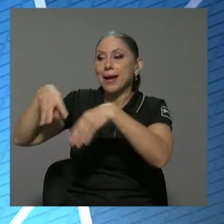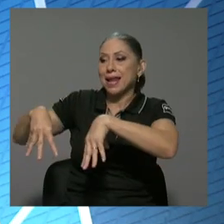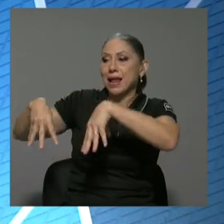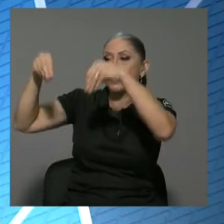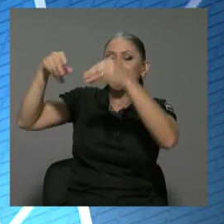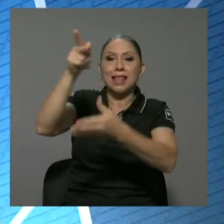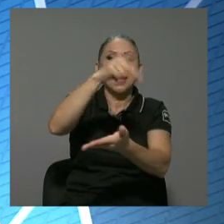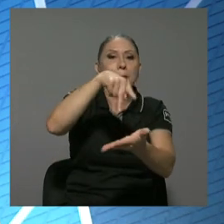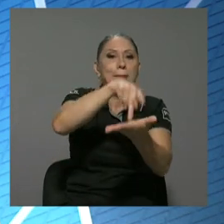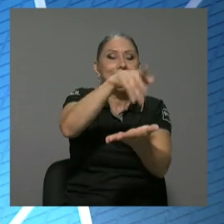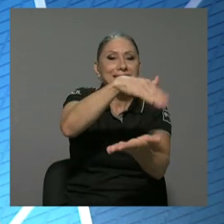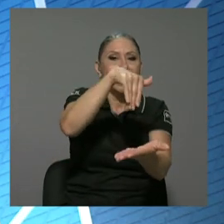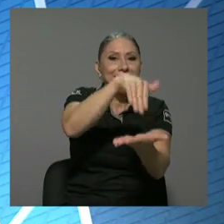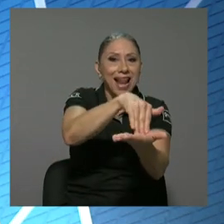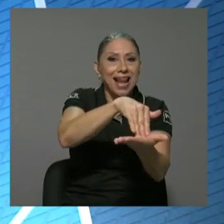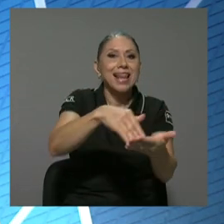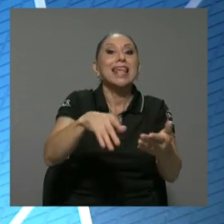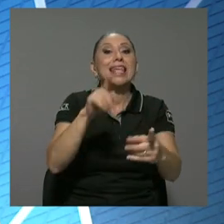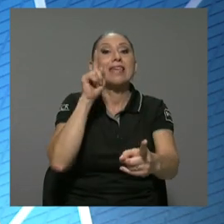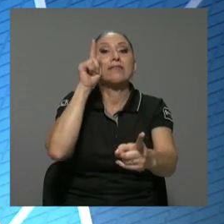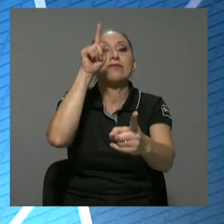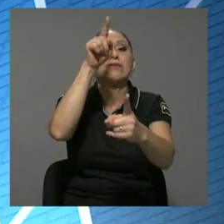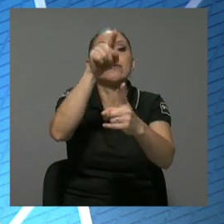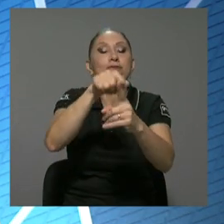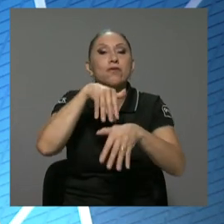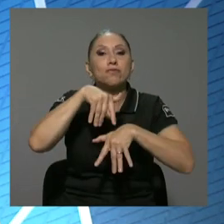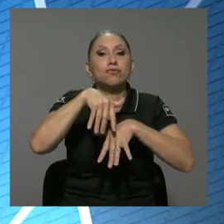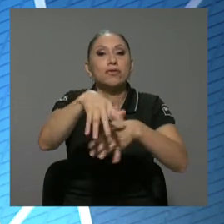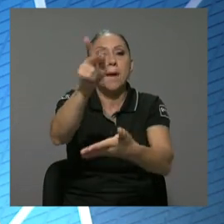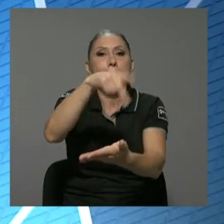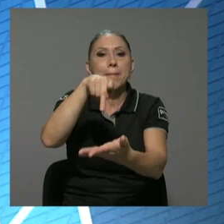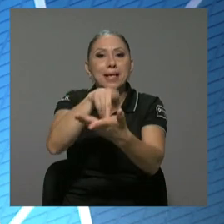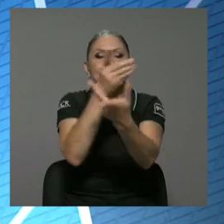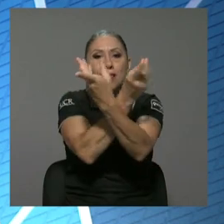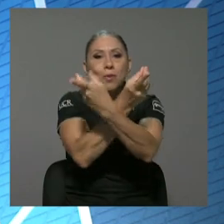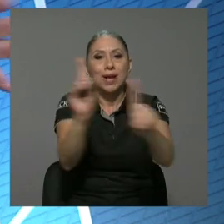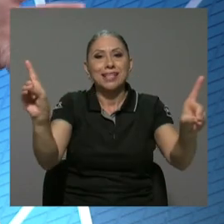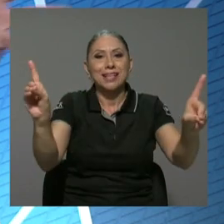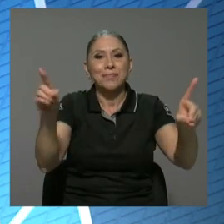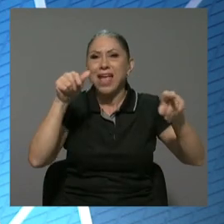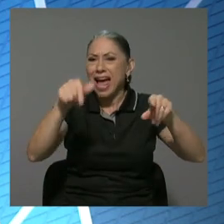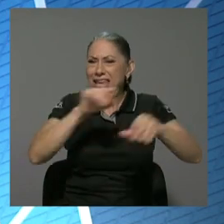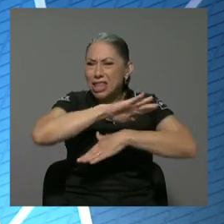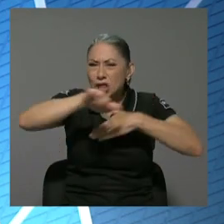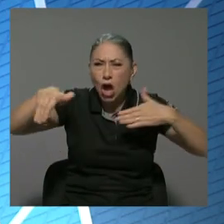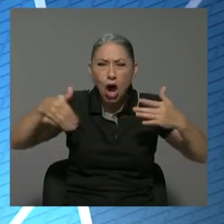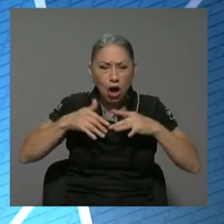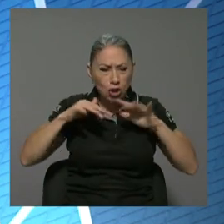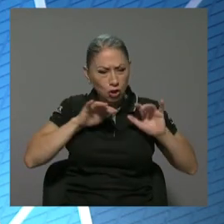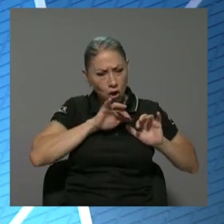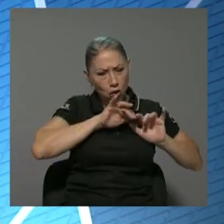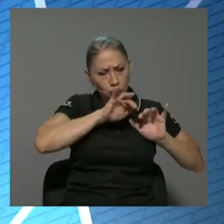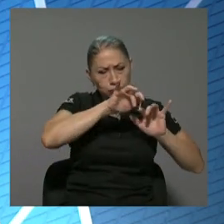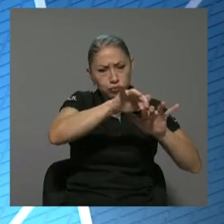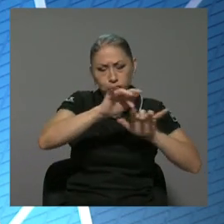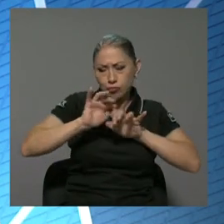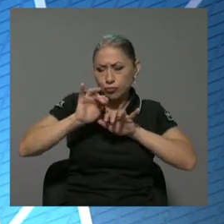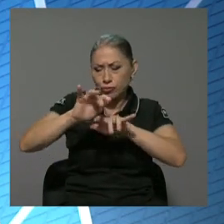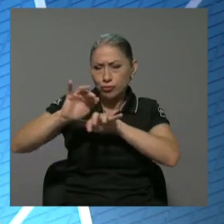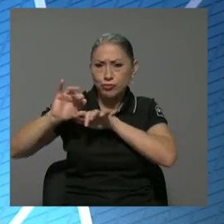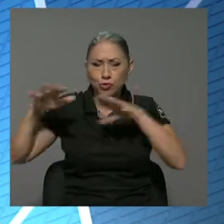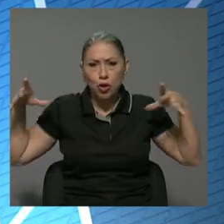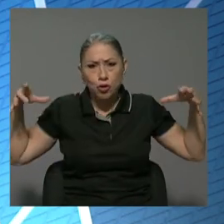finalmente en la Plaza de la Democracia, en donde van a llegar todas las organizaciones, toda la concentración de